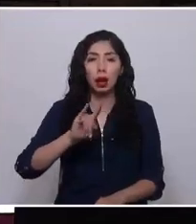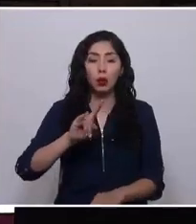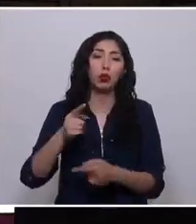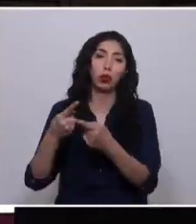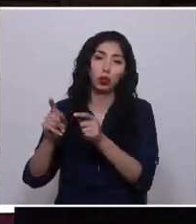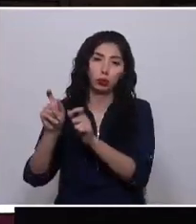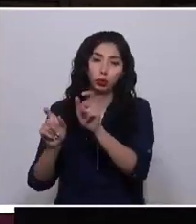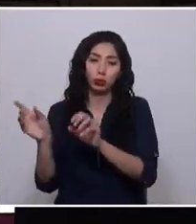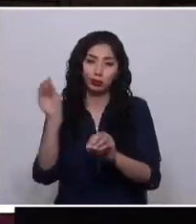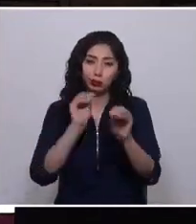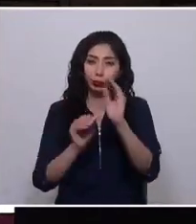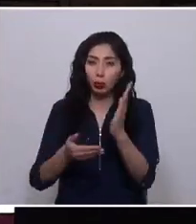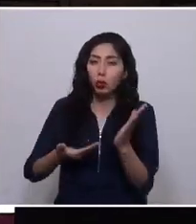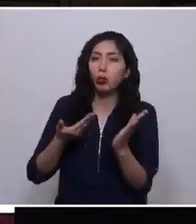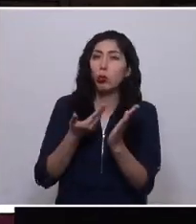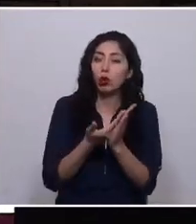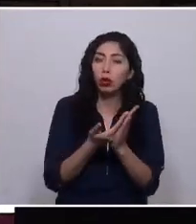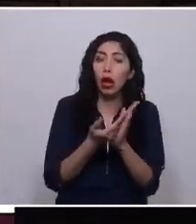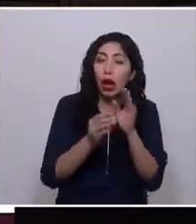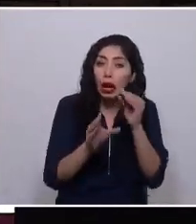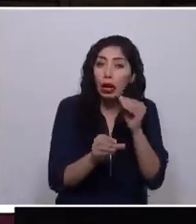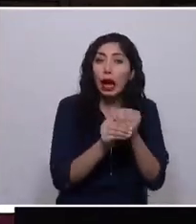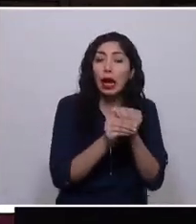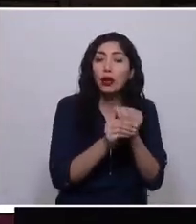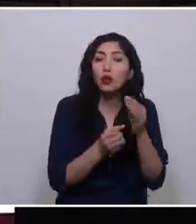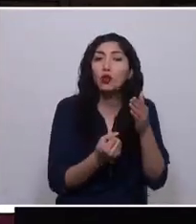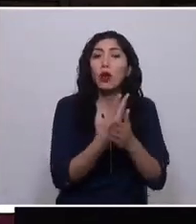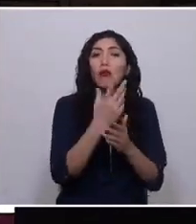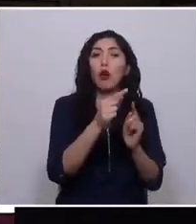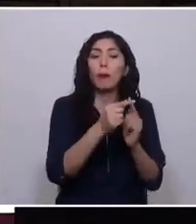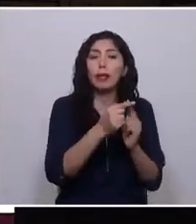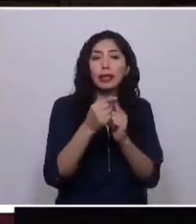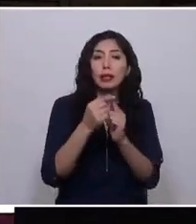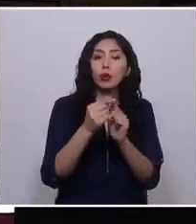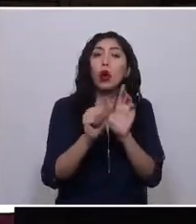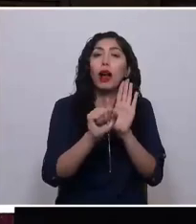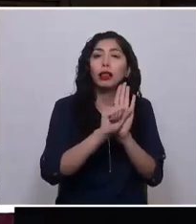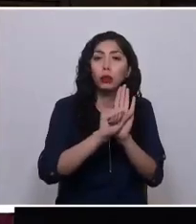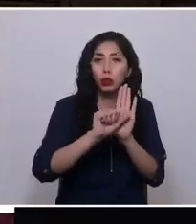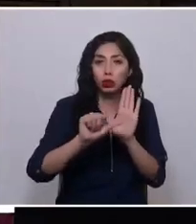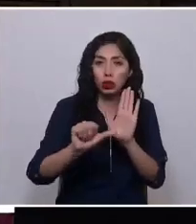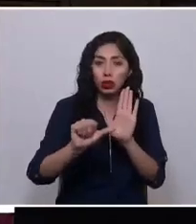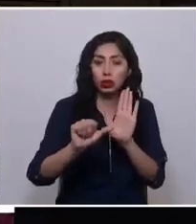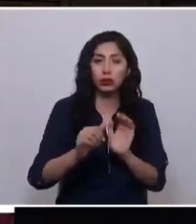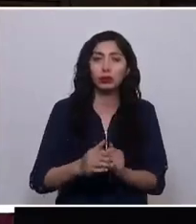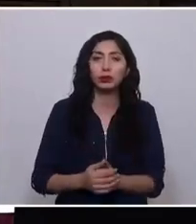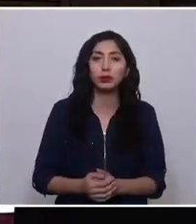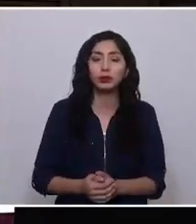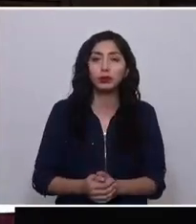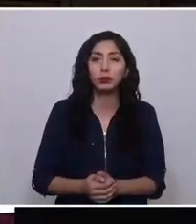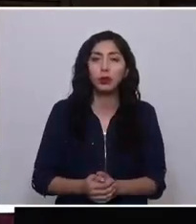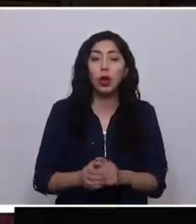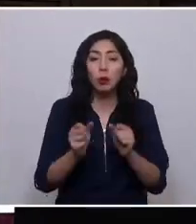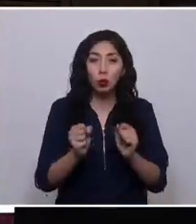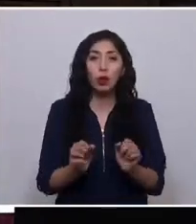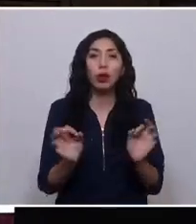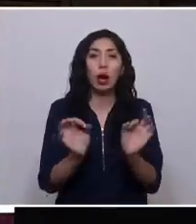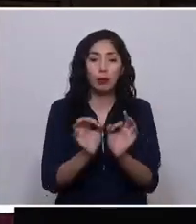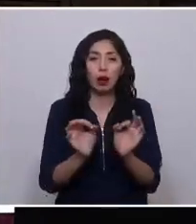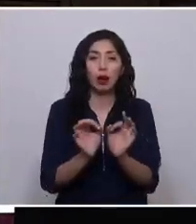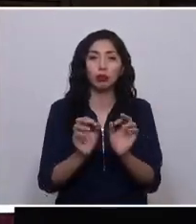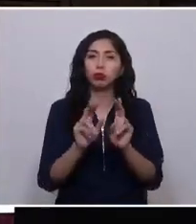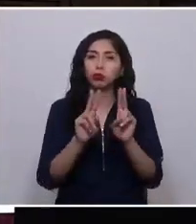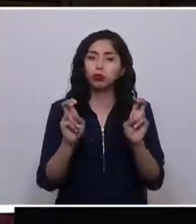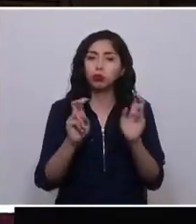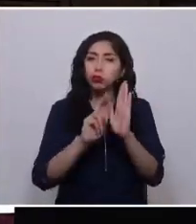agregar un nuevo principio en la letra, perdón, en el artículo 6. Se ofrece la palabra respecto a la indicación